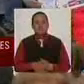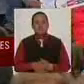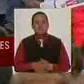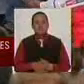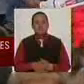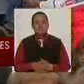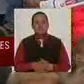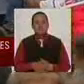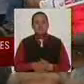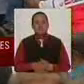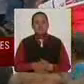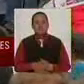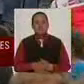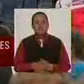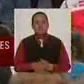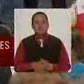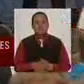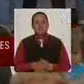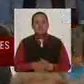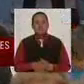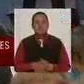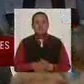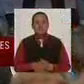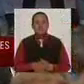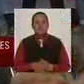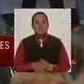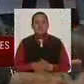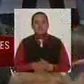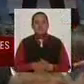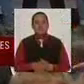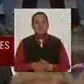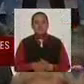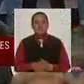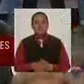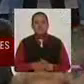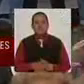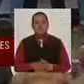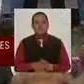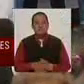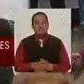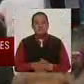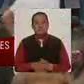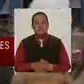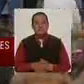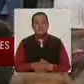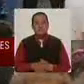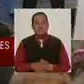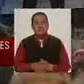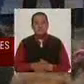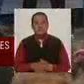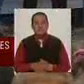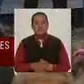Uno, seis, dos, bajo cuchillo ni la meneta. Duna, secundaria, mucuña, ya buscamos a